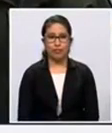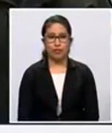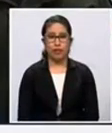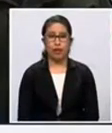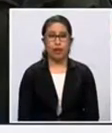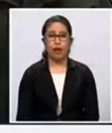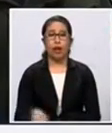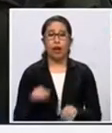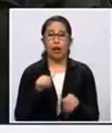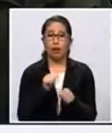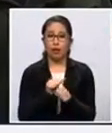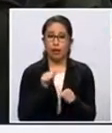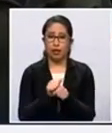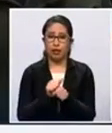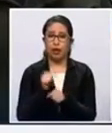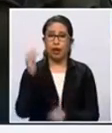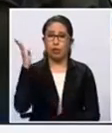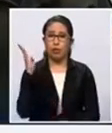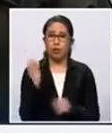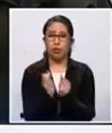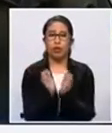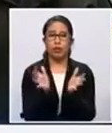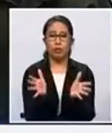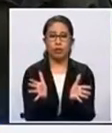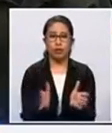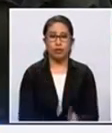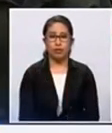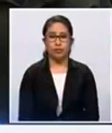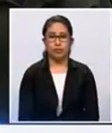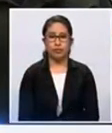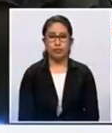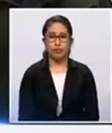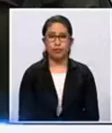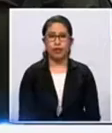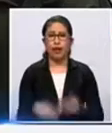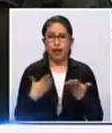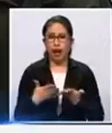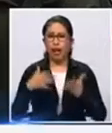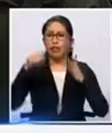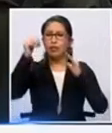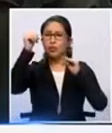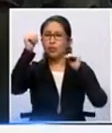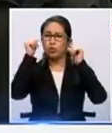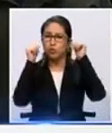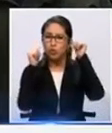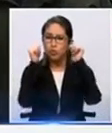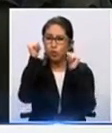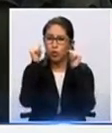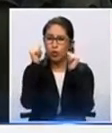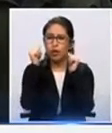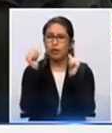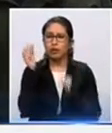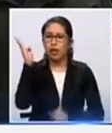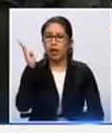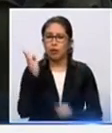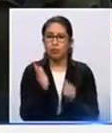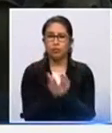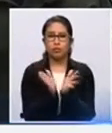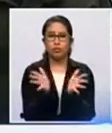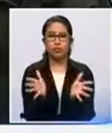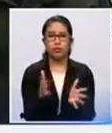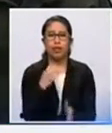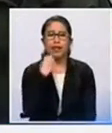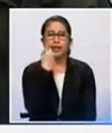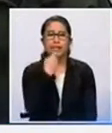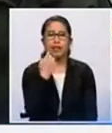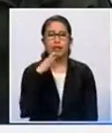es el bono universal. Y aquí han habido bastantes dudas con respecto al bono universal, ¿quiénes son